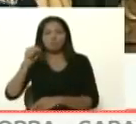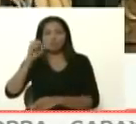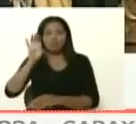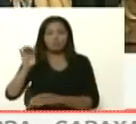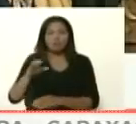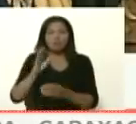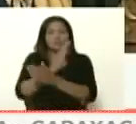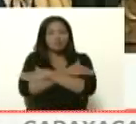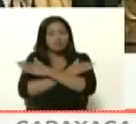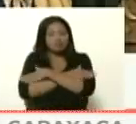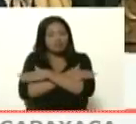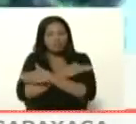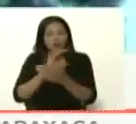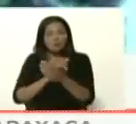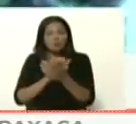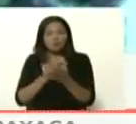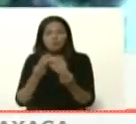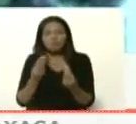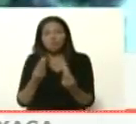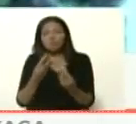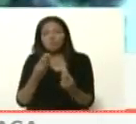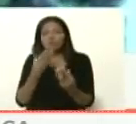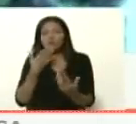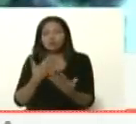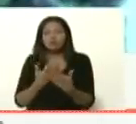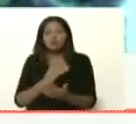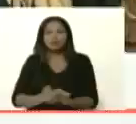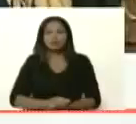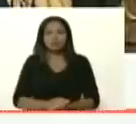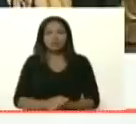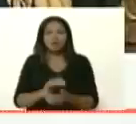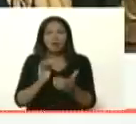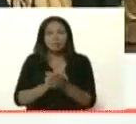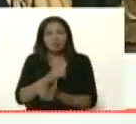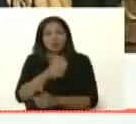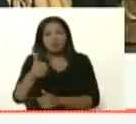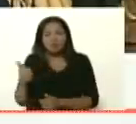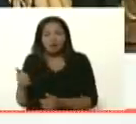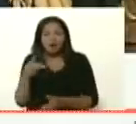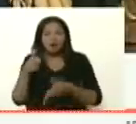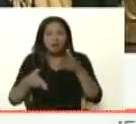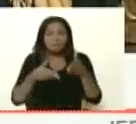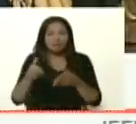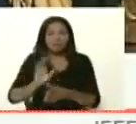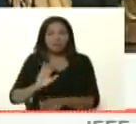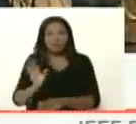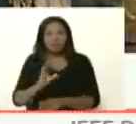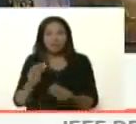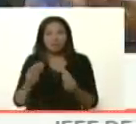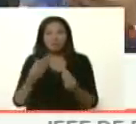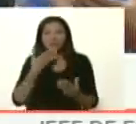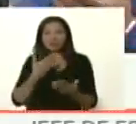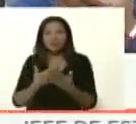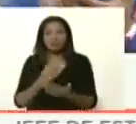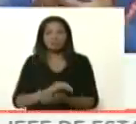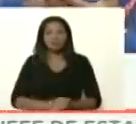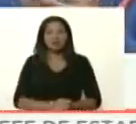Lo felicito, compañero. Muchas gracias. Gracias, presidente. Compañeros, no lo defraudaremos, presidente. Del Metro de Caracas. Muchas gracias.